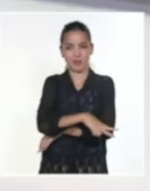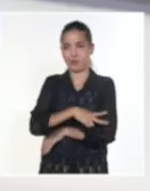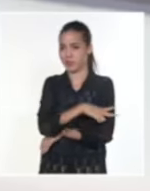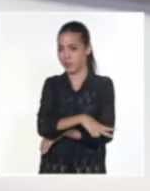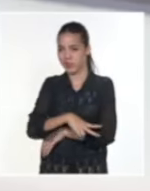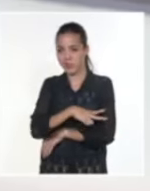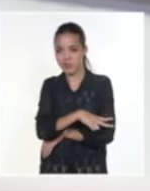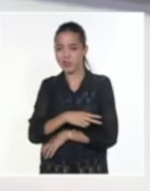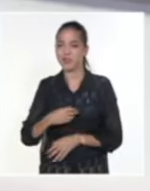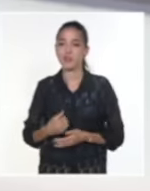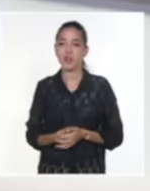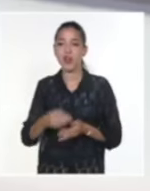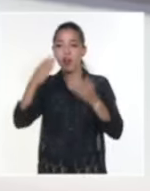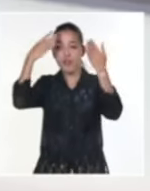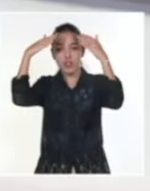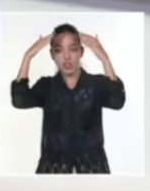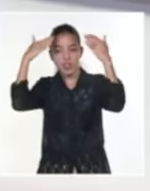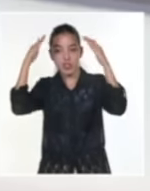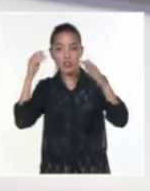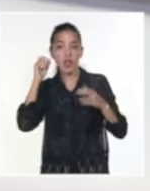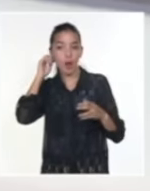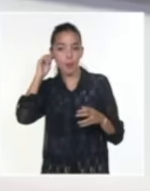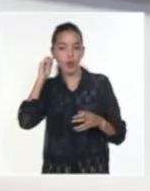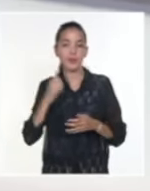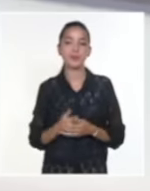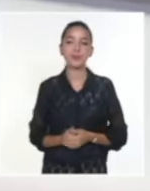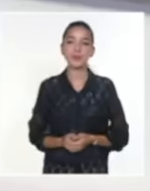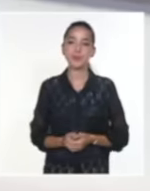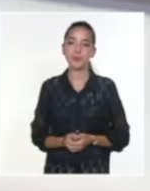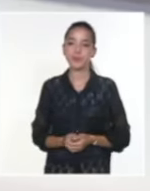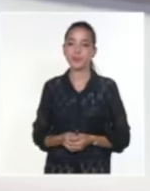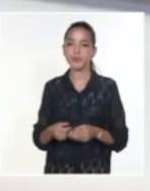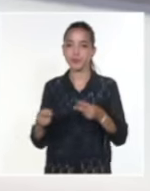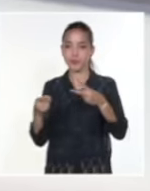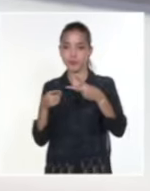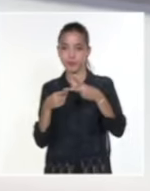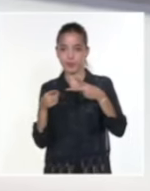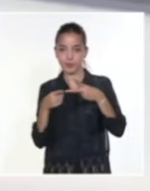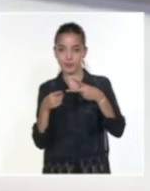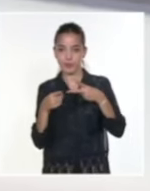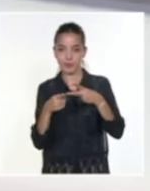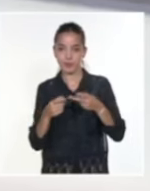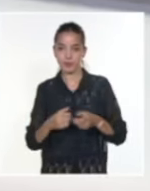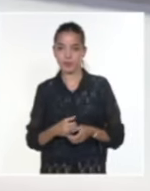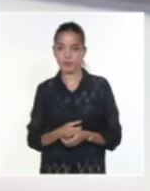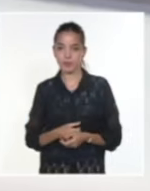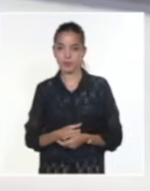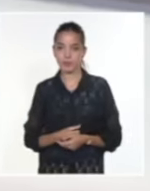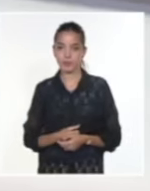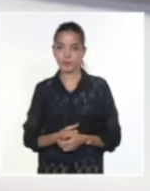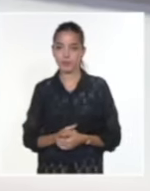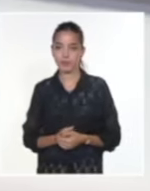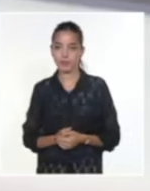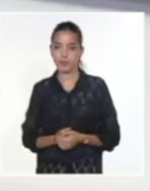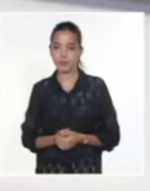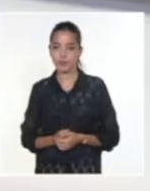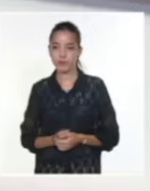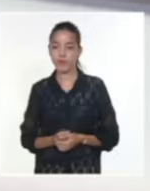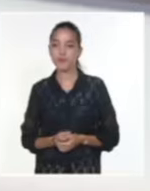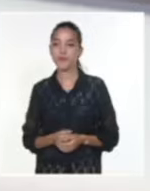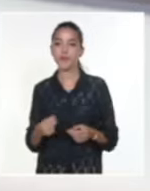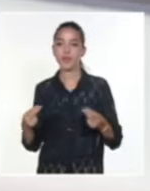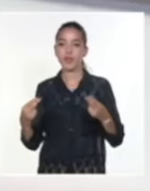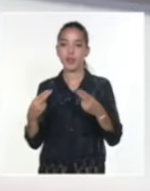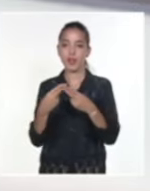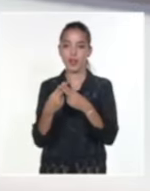Vamos a continuar con más, y es que la 21ª cumbre del diálogo de Shangri-La de Singapur se celebró este fin de semana y asistieron ministros de